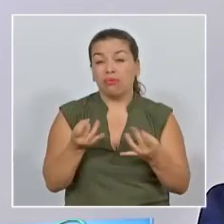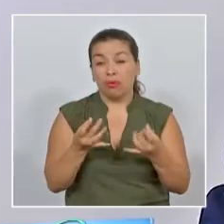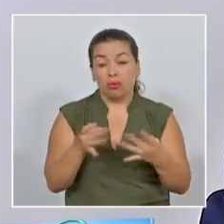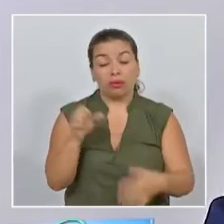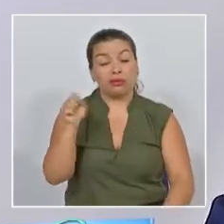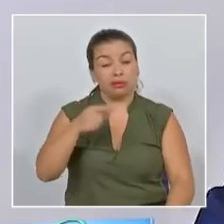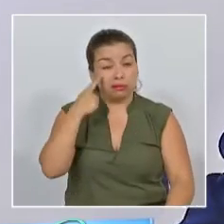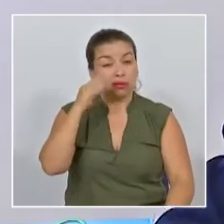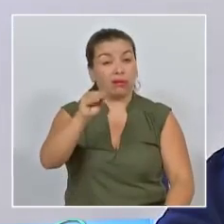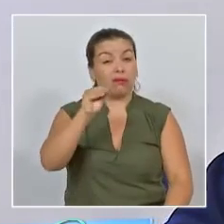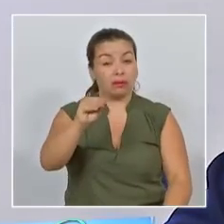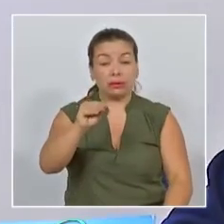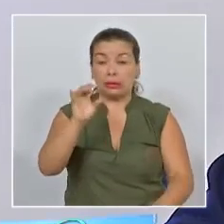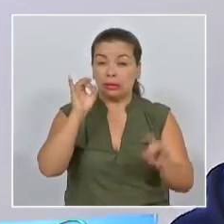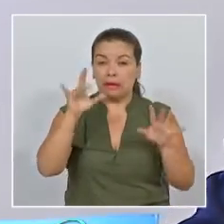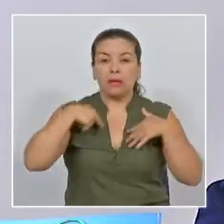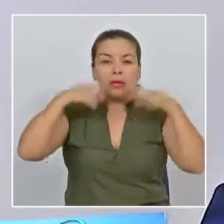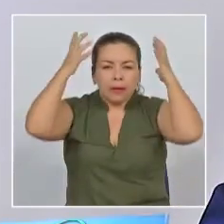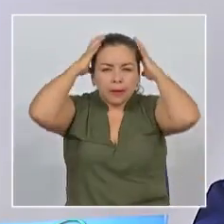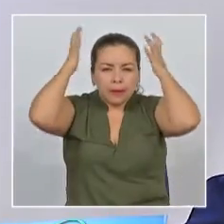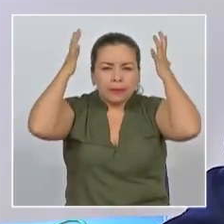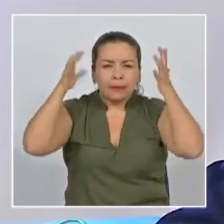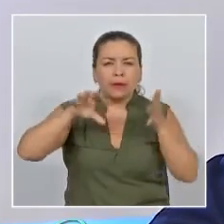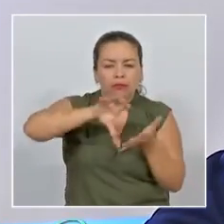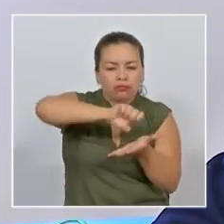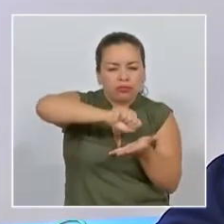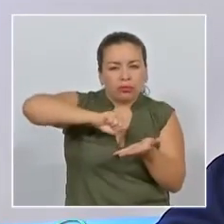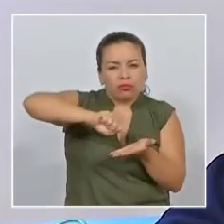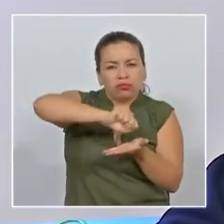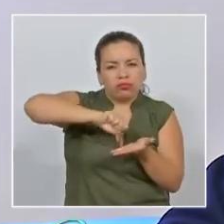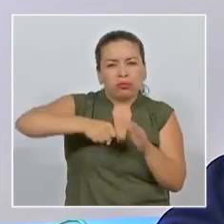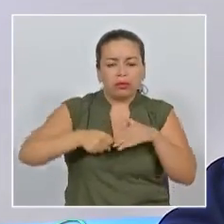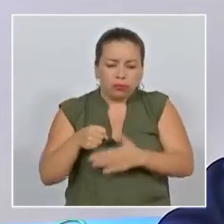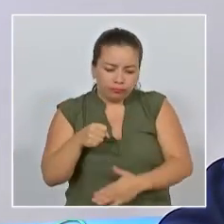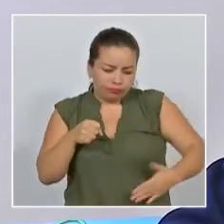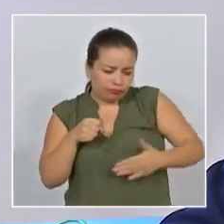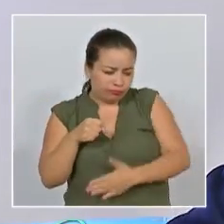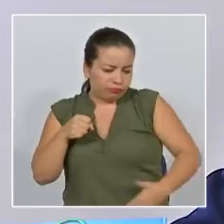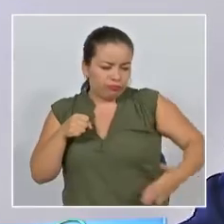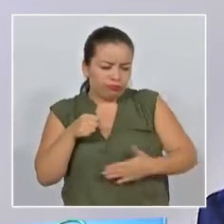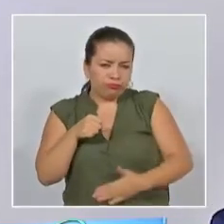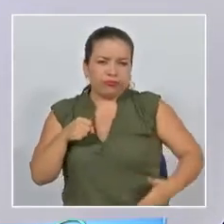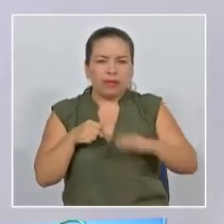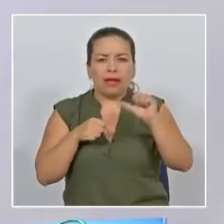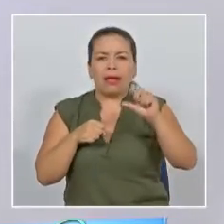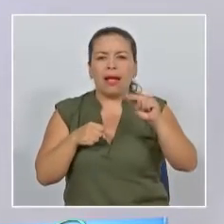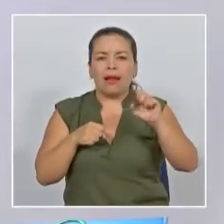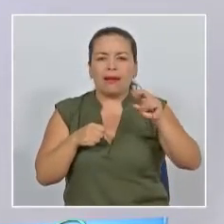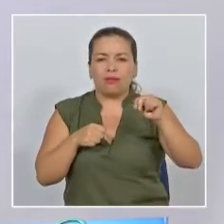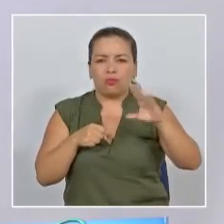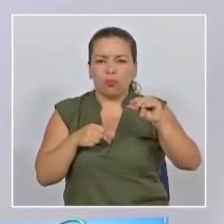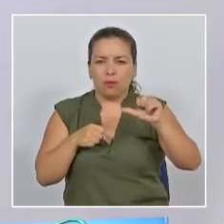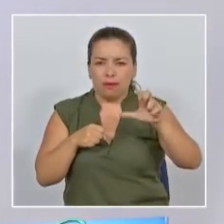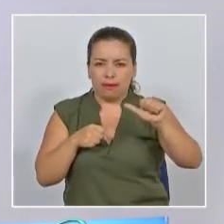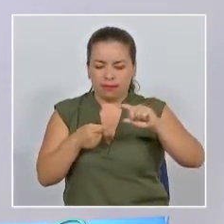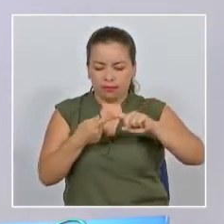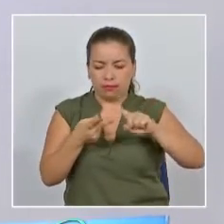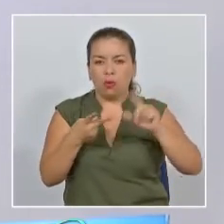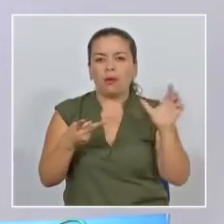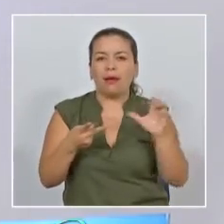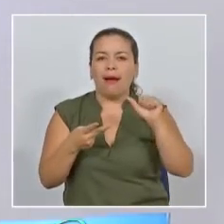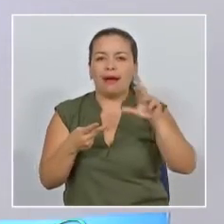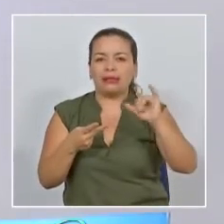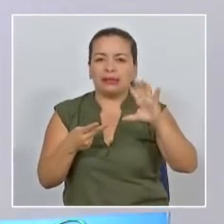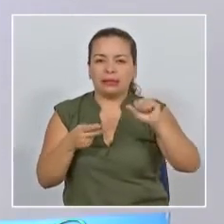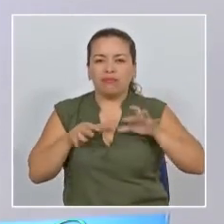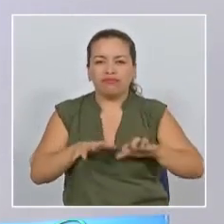terapia neural, aplicamos el gel de caléndula o los emplastos de arcilla en estos casos y utilizamos productos analgésicos, en